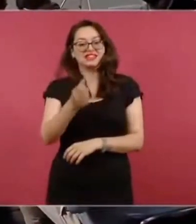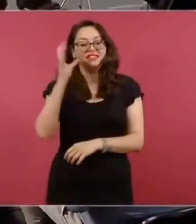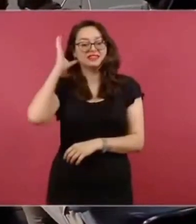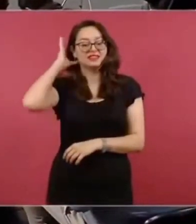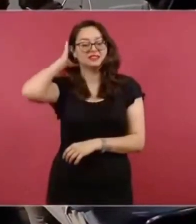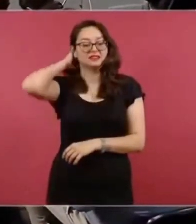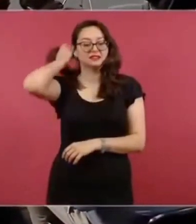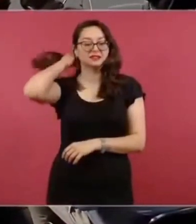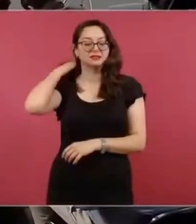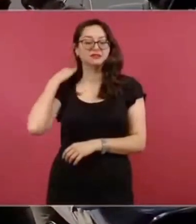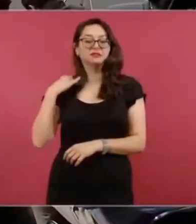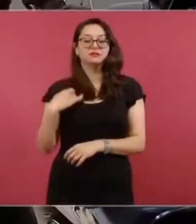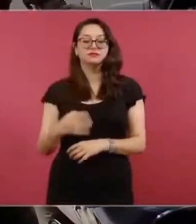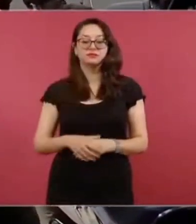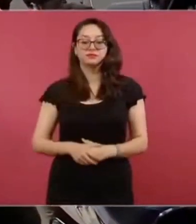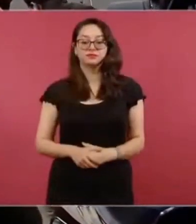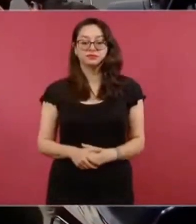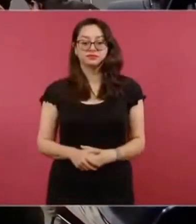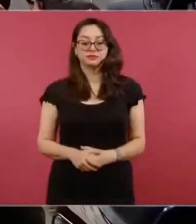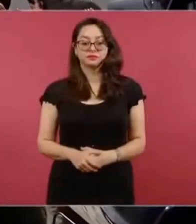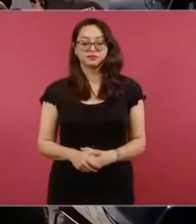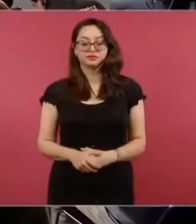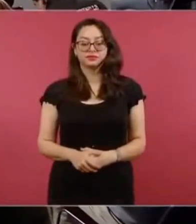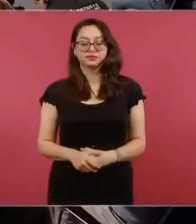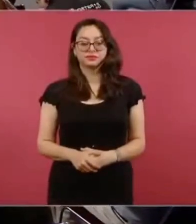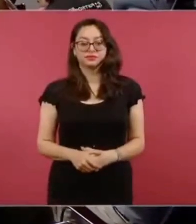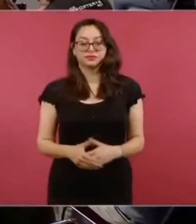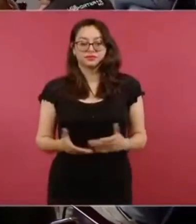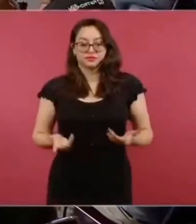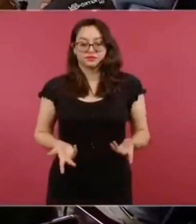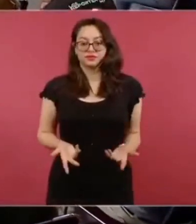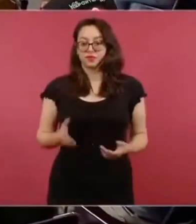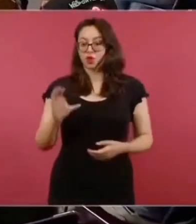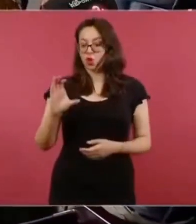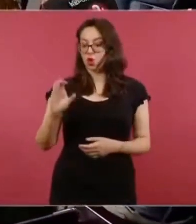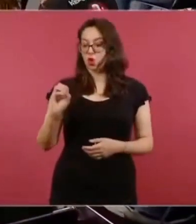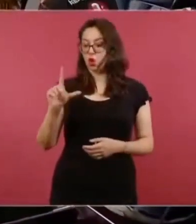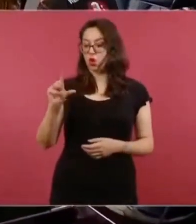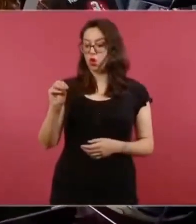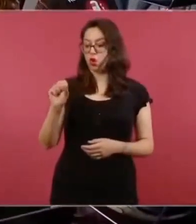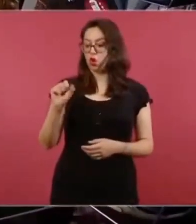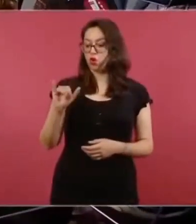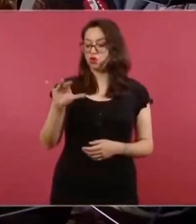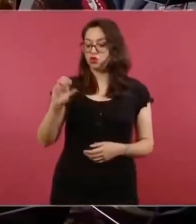creo que 30 aniversario del asesinato